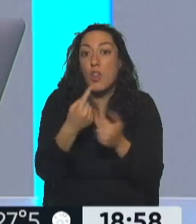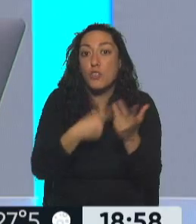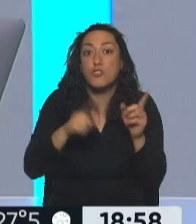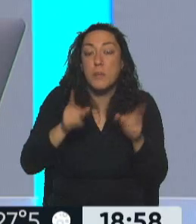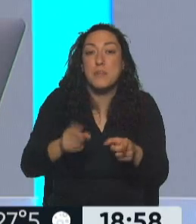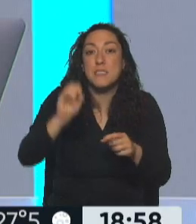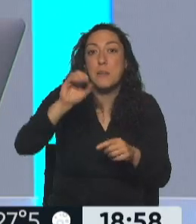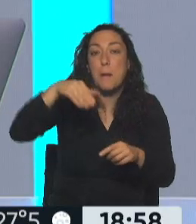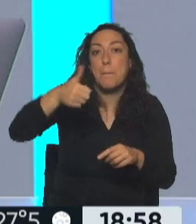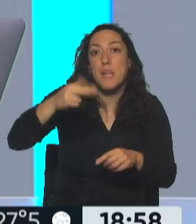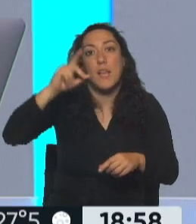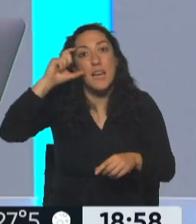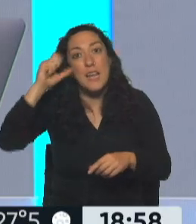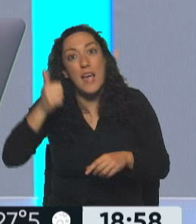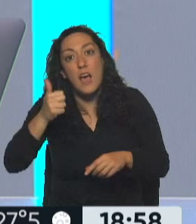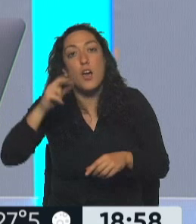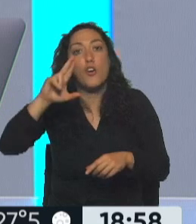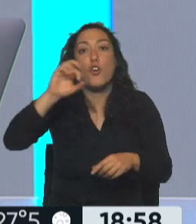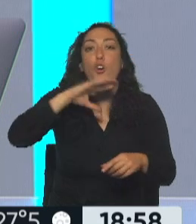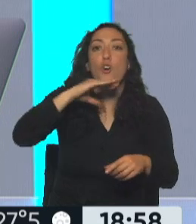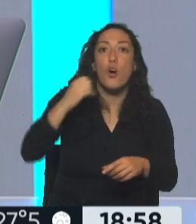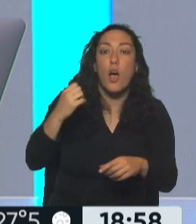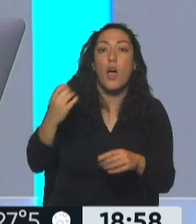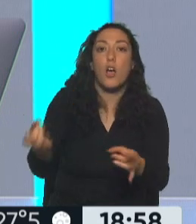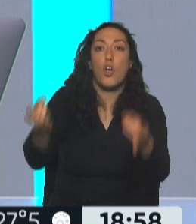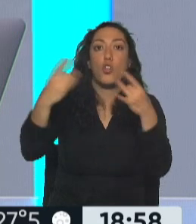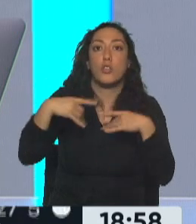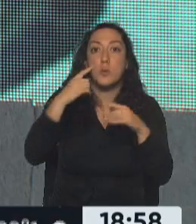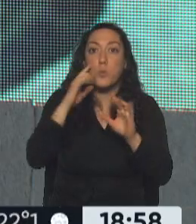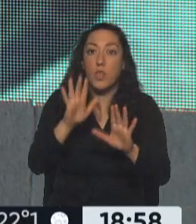roja, sí, y eso, que también hay que tener cuidado para no contagiarse de esas enfermedades. Gracias, doctor.